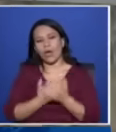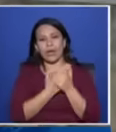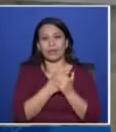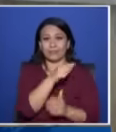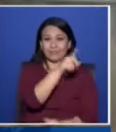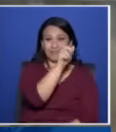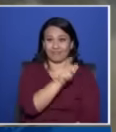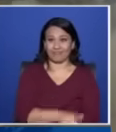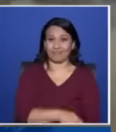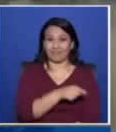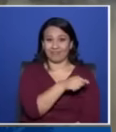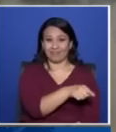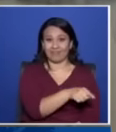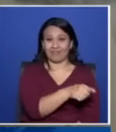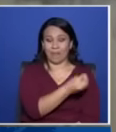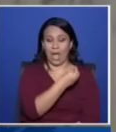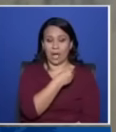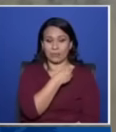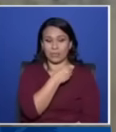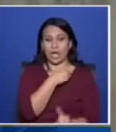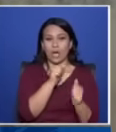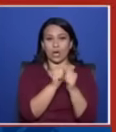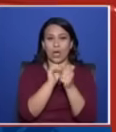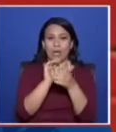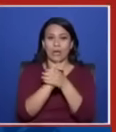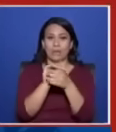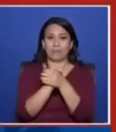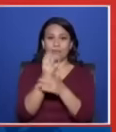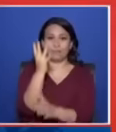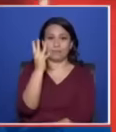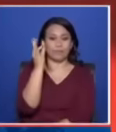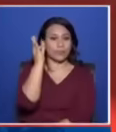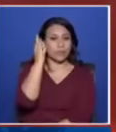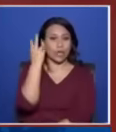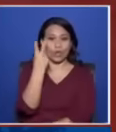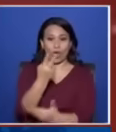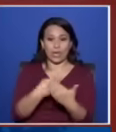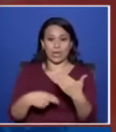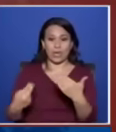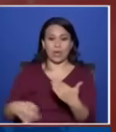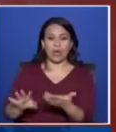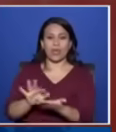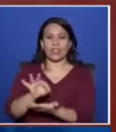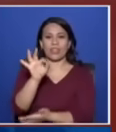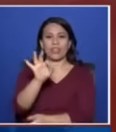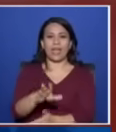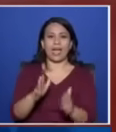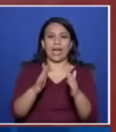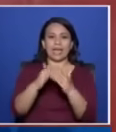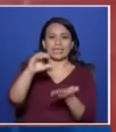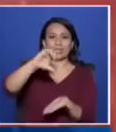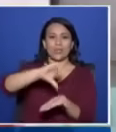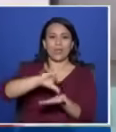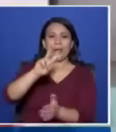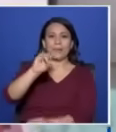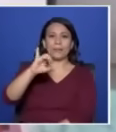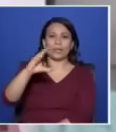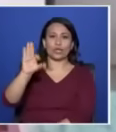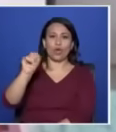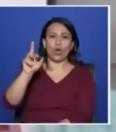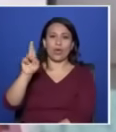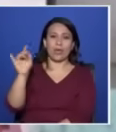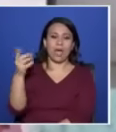Luis, nombre protegido, quien junto a su esposa y sus dos hijos tuvo que dejar su casa ubicada en Ciudad Victoria, un